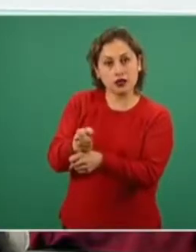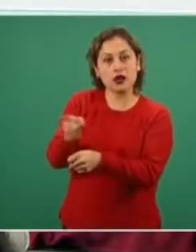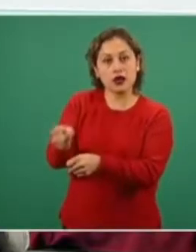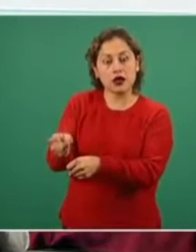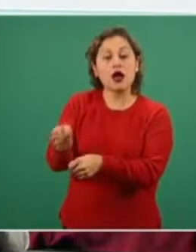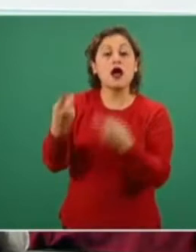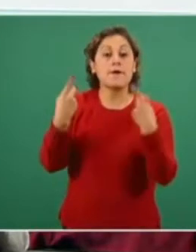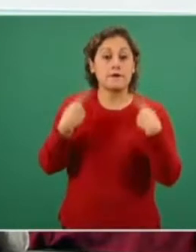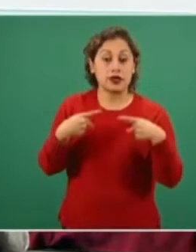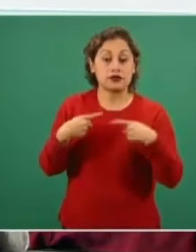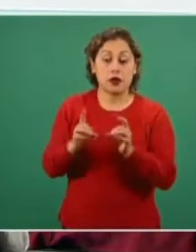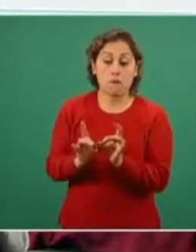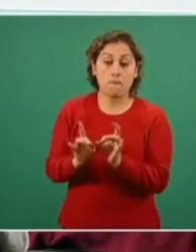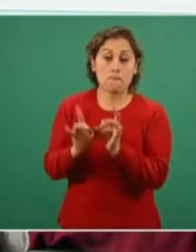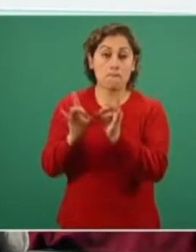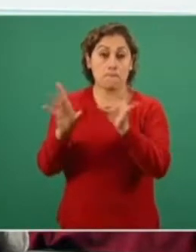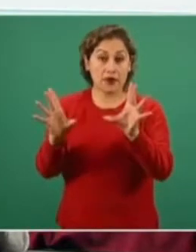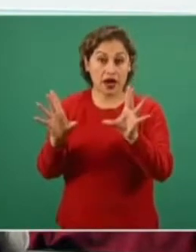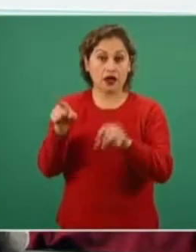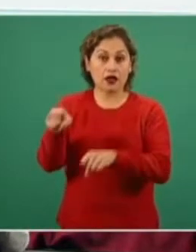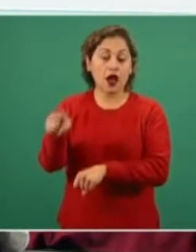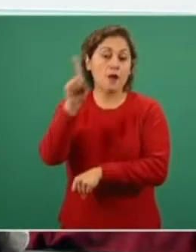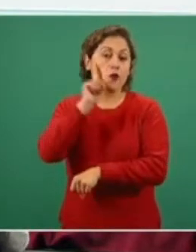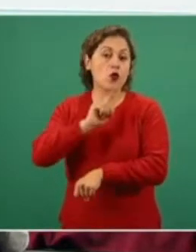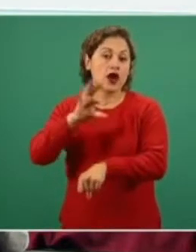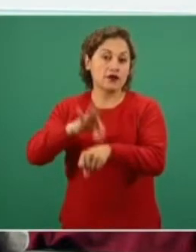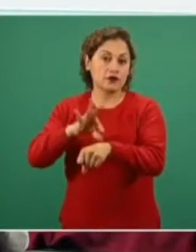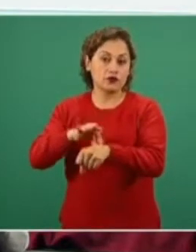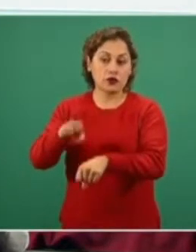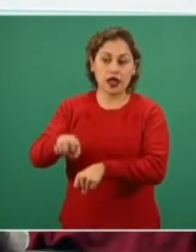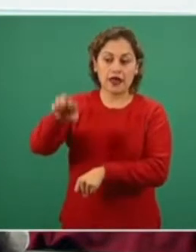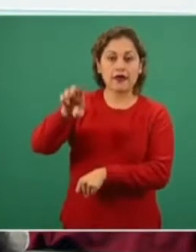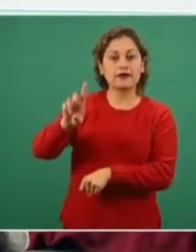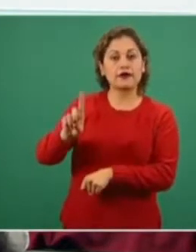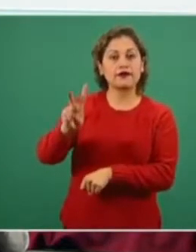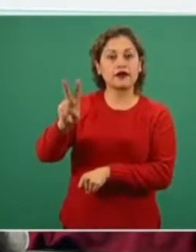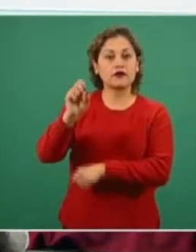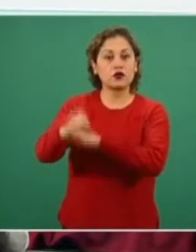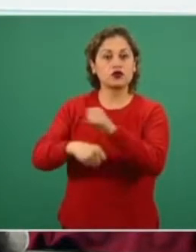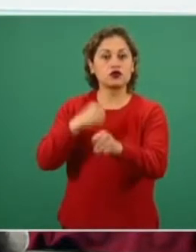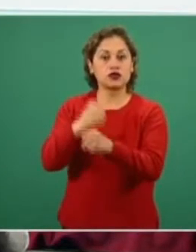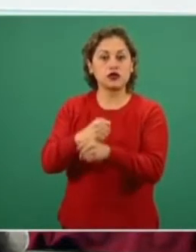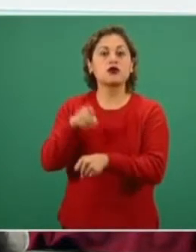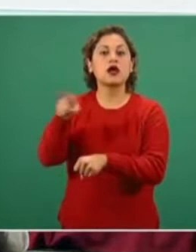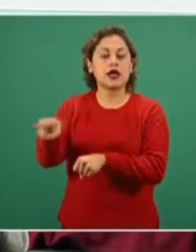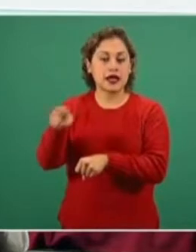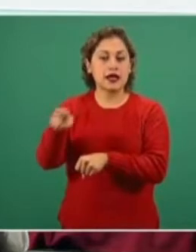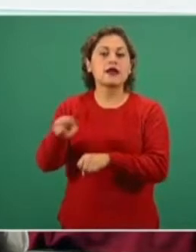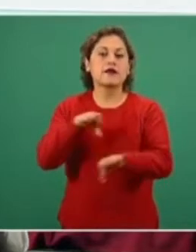adverso en una doctora de 32 años que es médico internista.